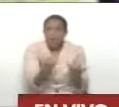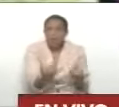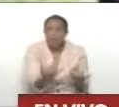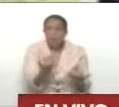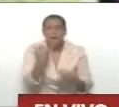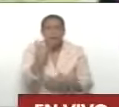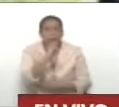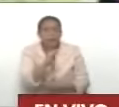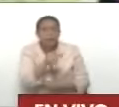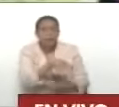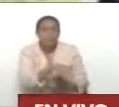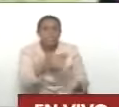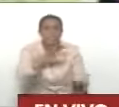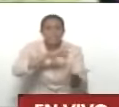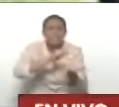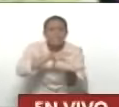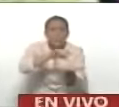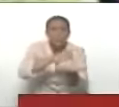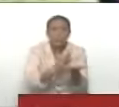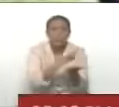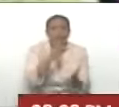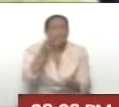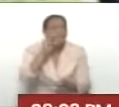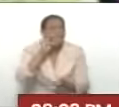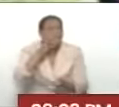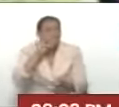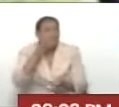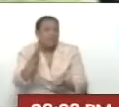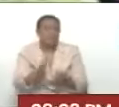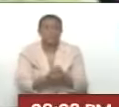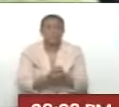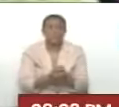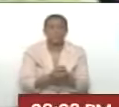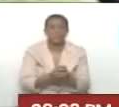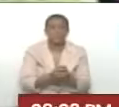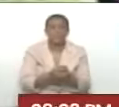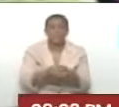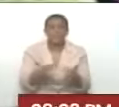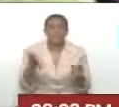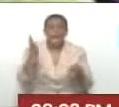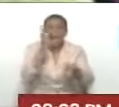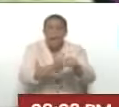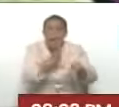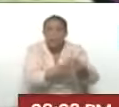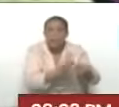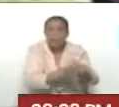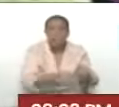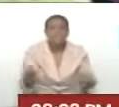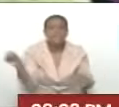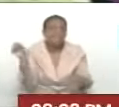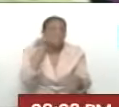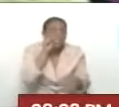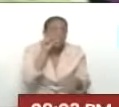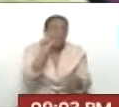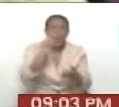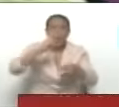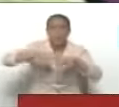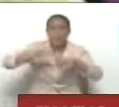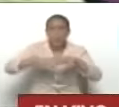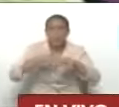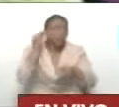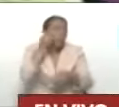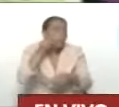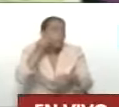tenemos sembrado fresas, tenemos calabacín, zanahorias, caraotas, tomate